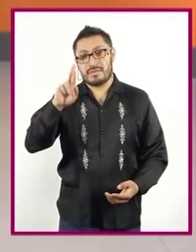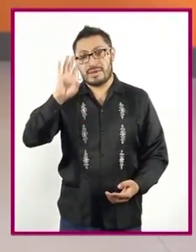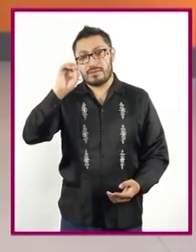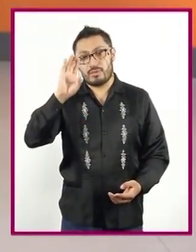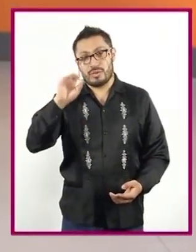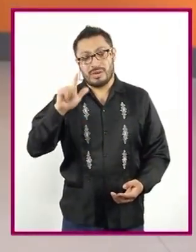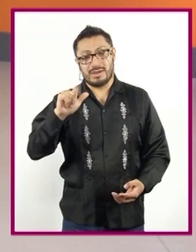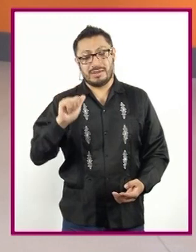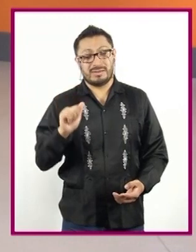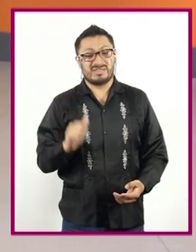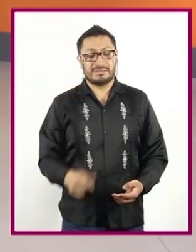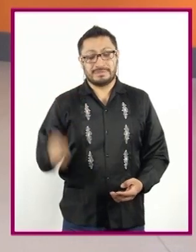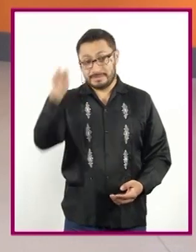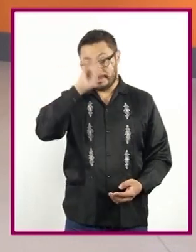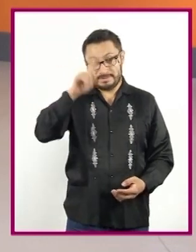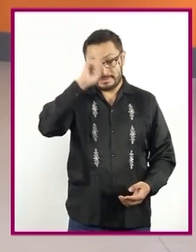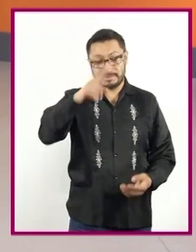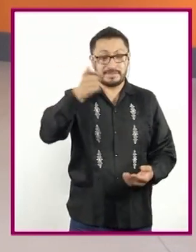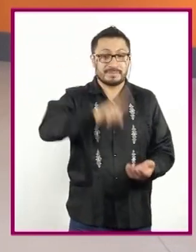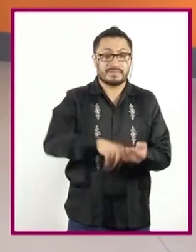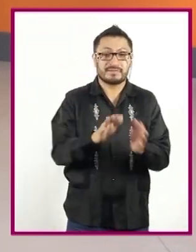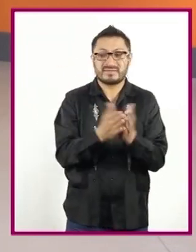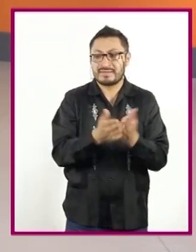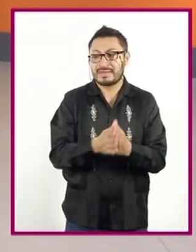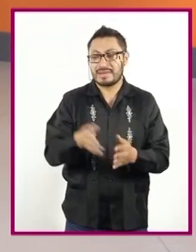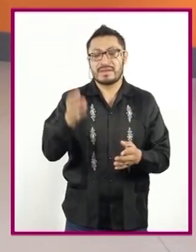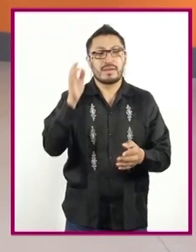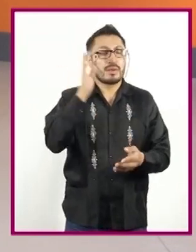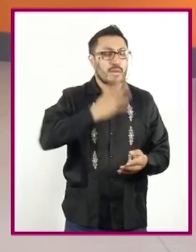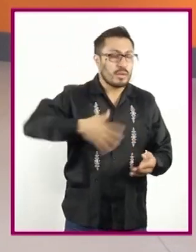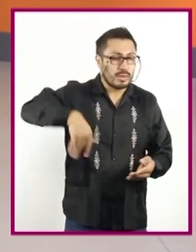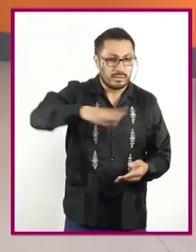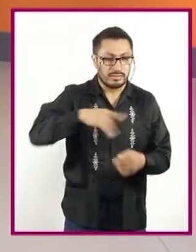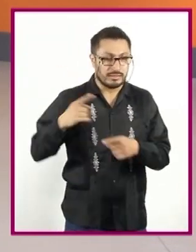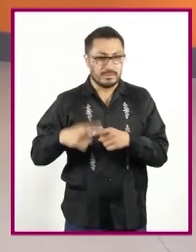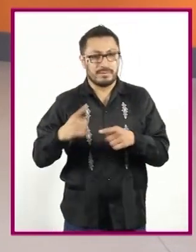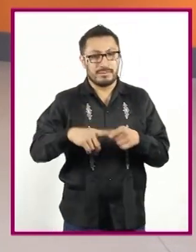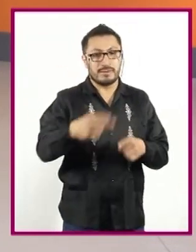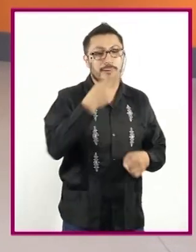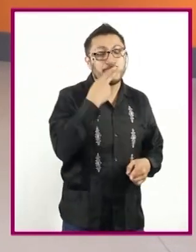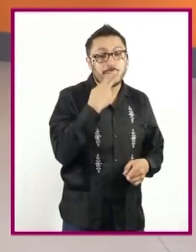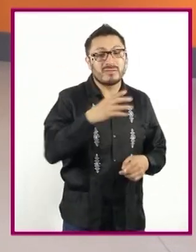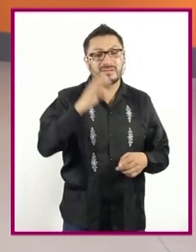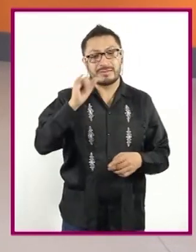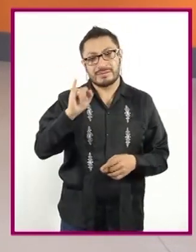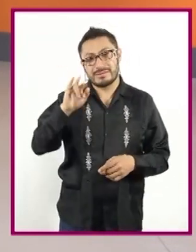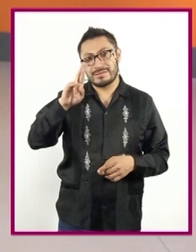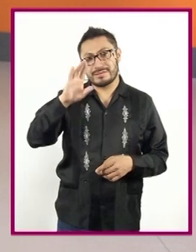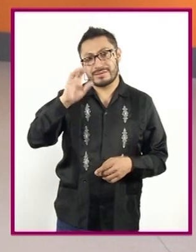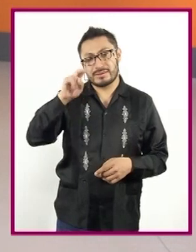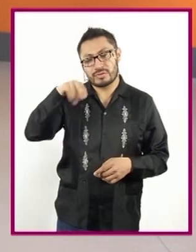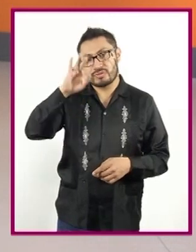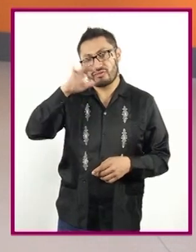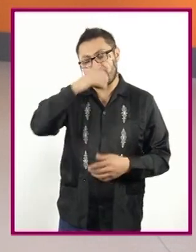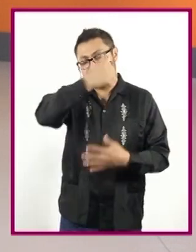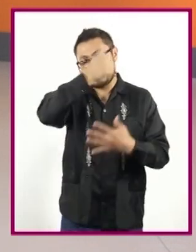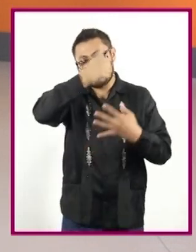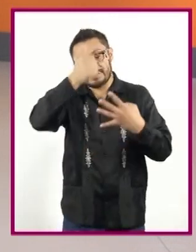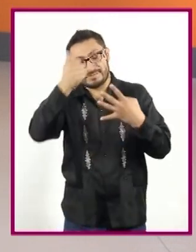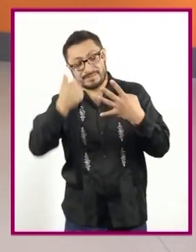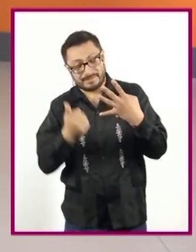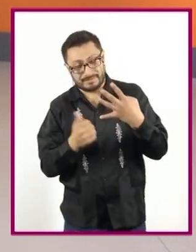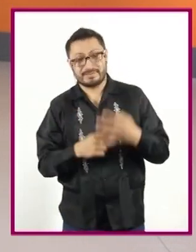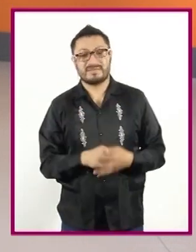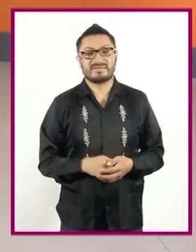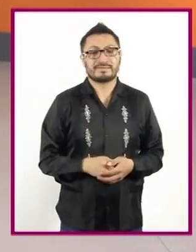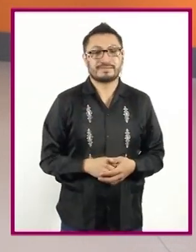Les sugiero que busquen en su libro de texto los diversos usos que se pueden dar a la circunferencia, la elipse, la